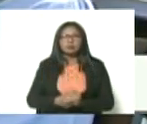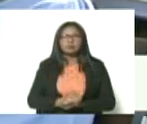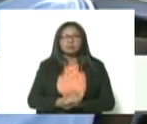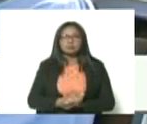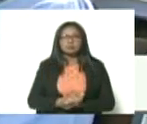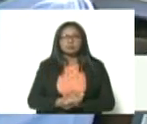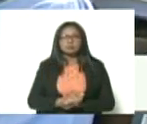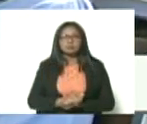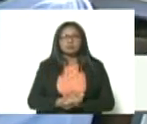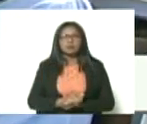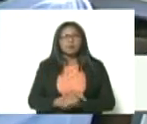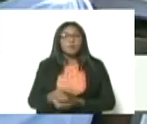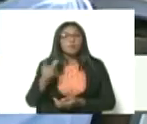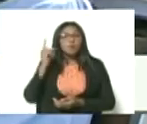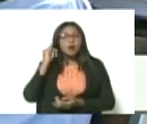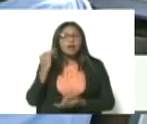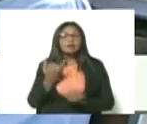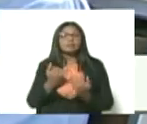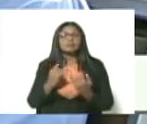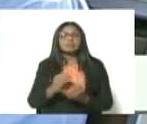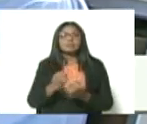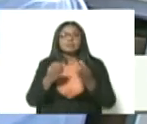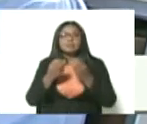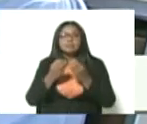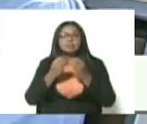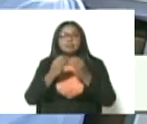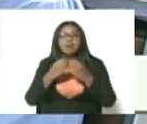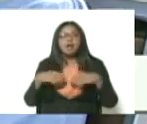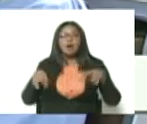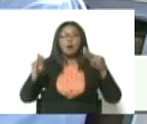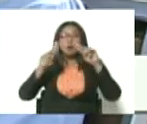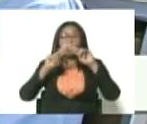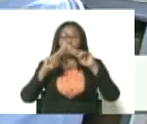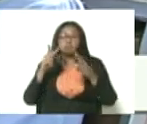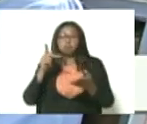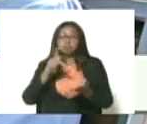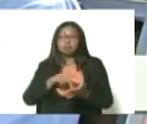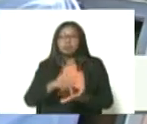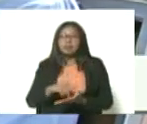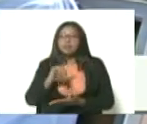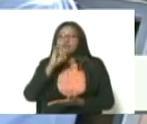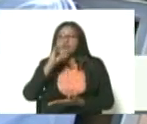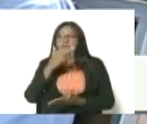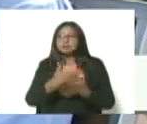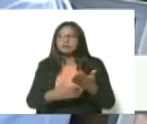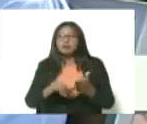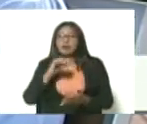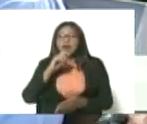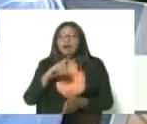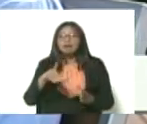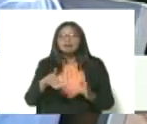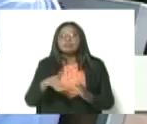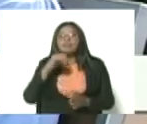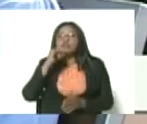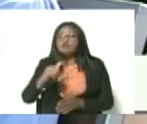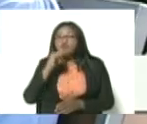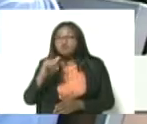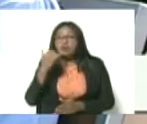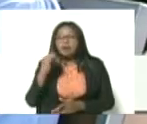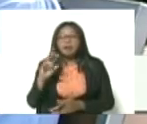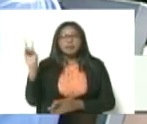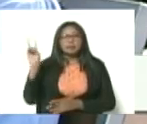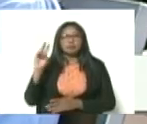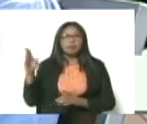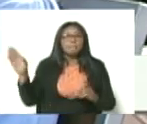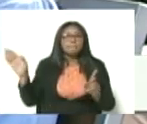relatora independiente de Naciones Unidas y entre su informe coincide con las denuncias del gobierno de Venezuela sobre